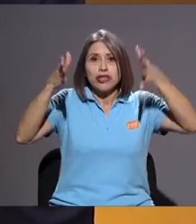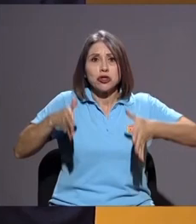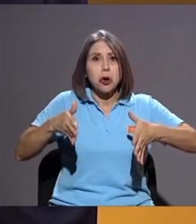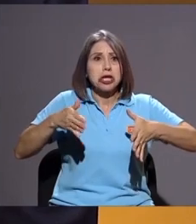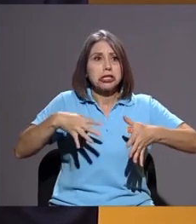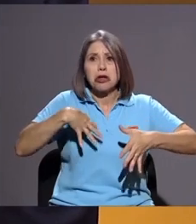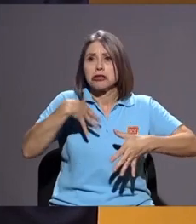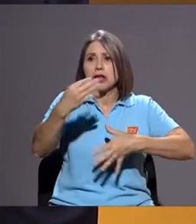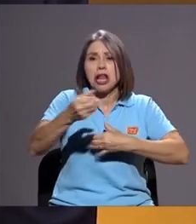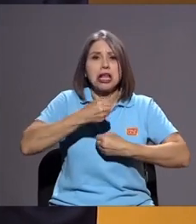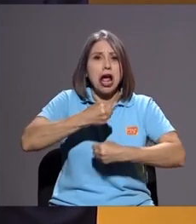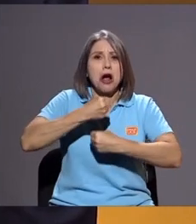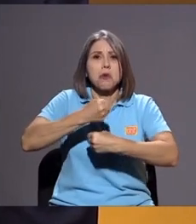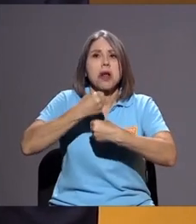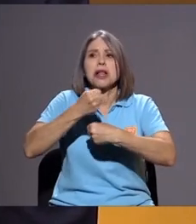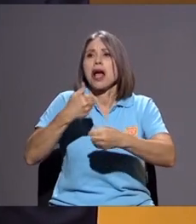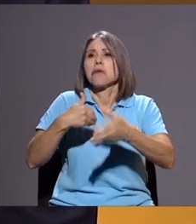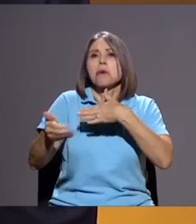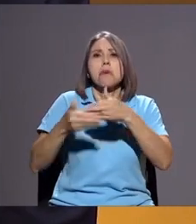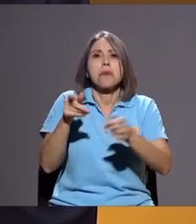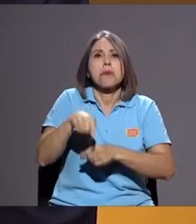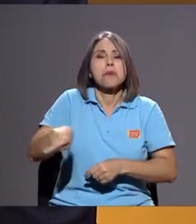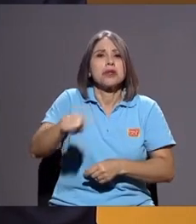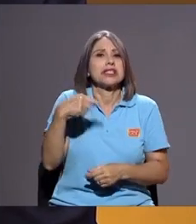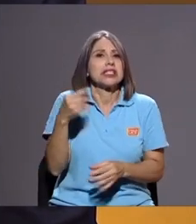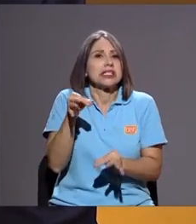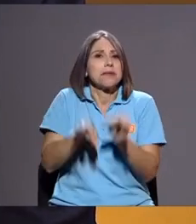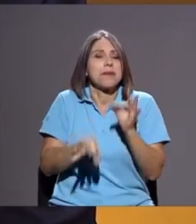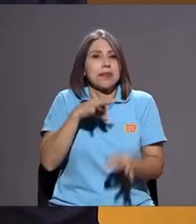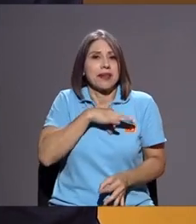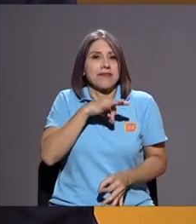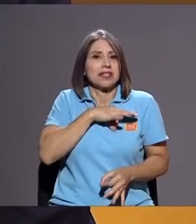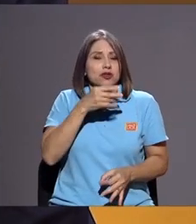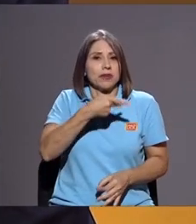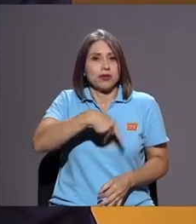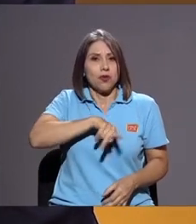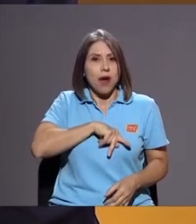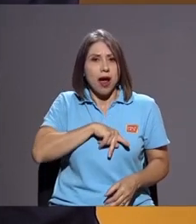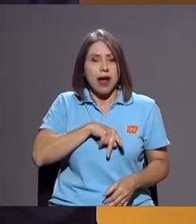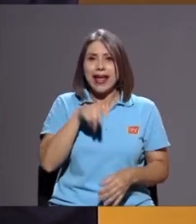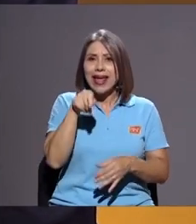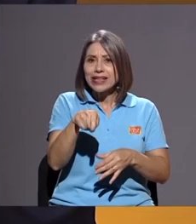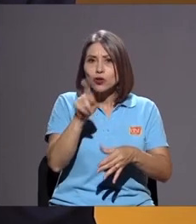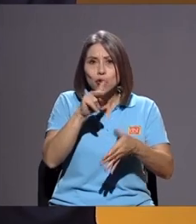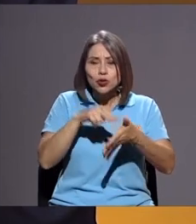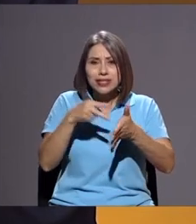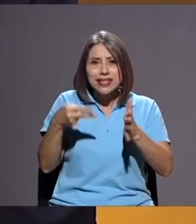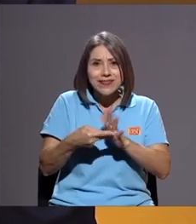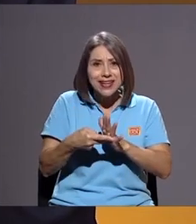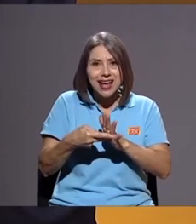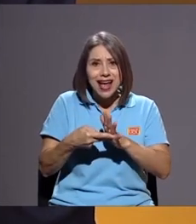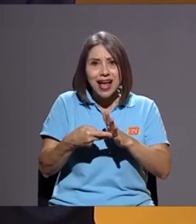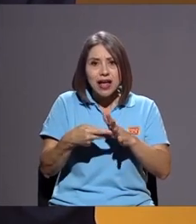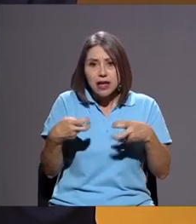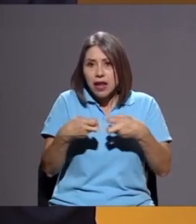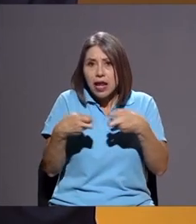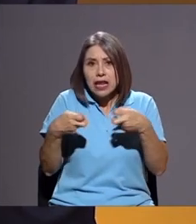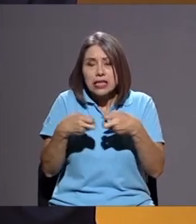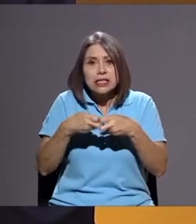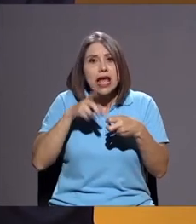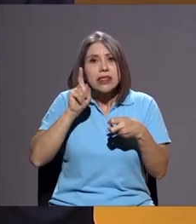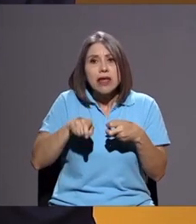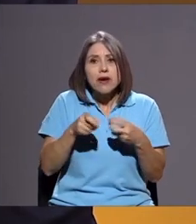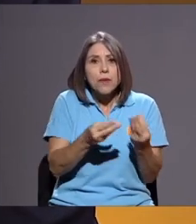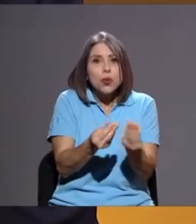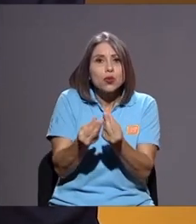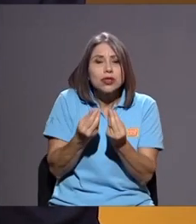simplemente para buscar sus beneficios personales eso no significa que la electricidad tengan que seguir siendo producidas